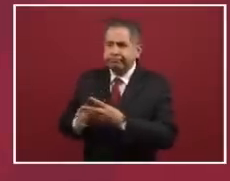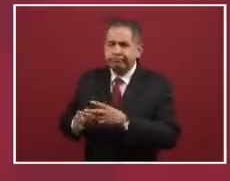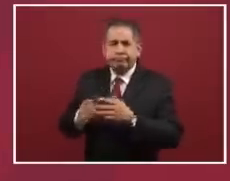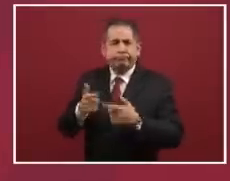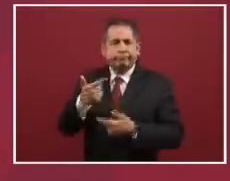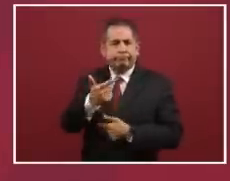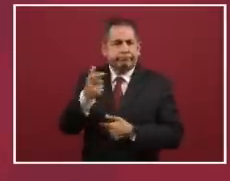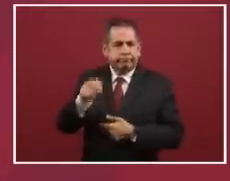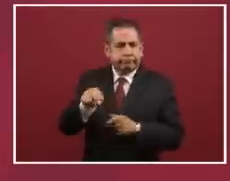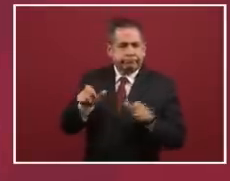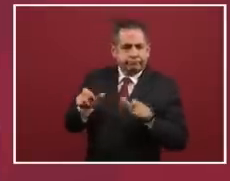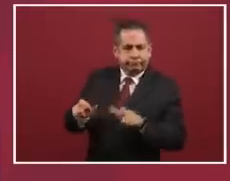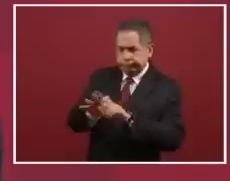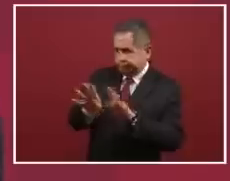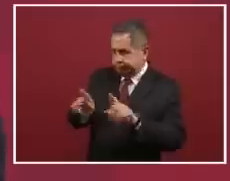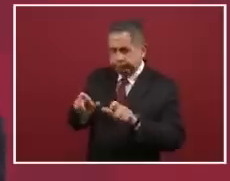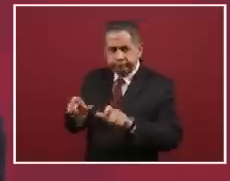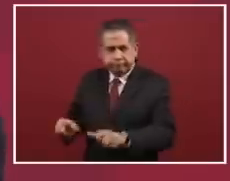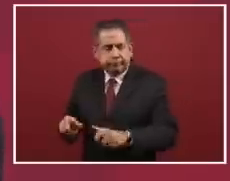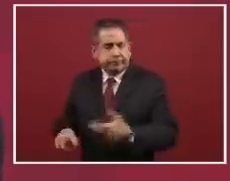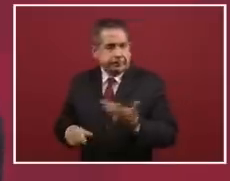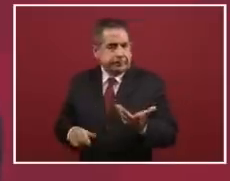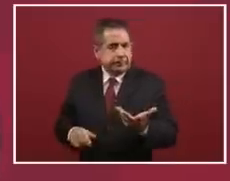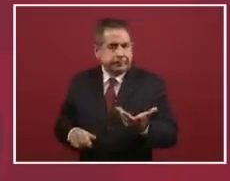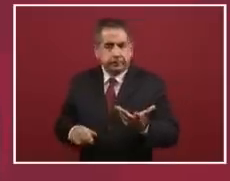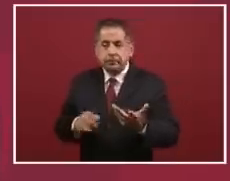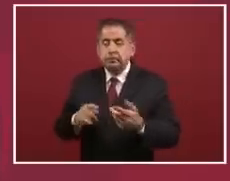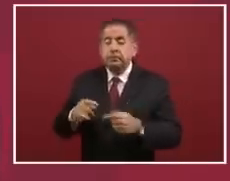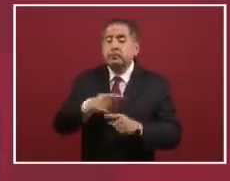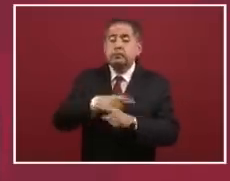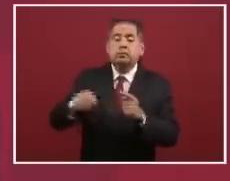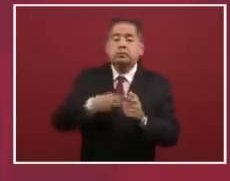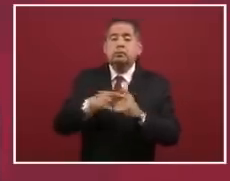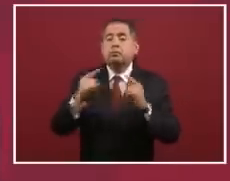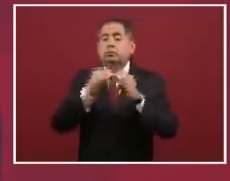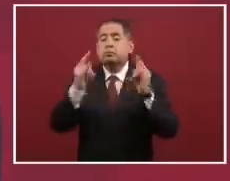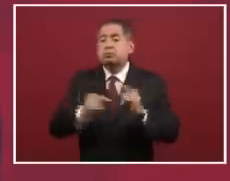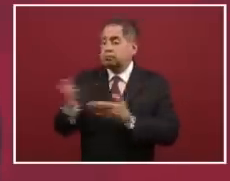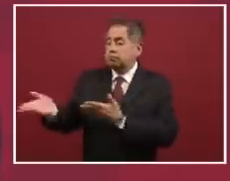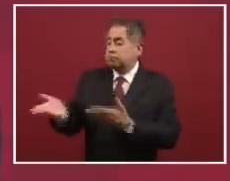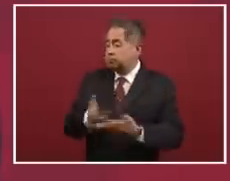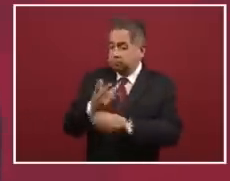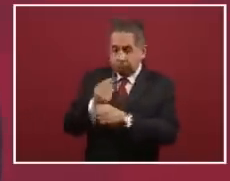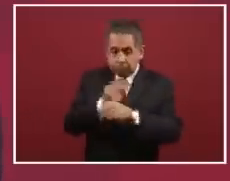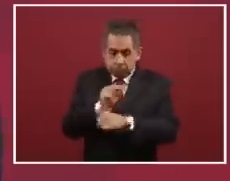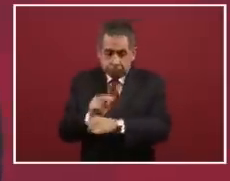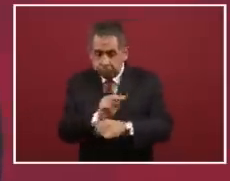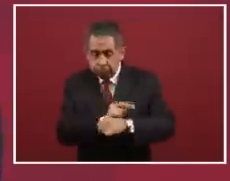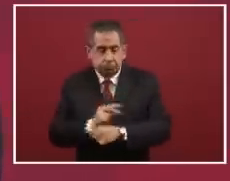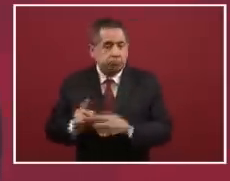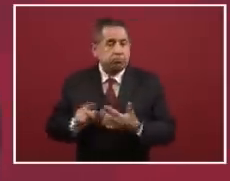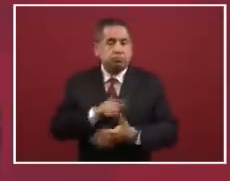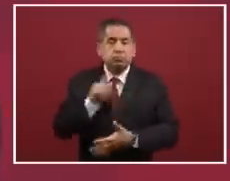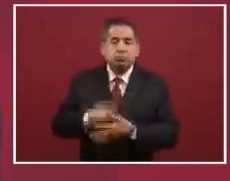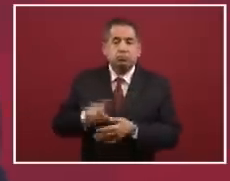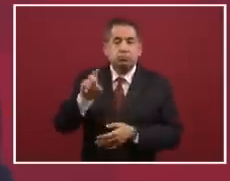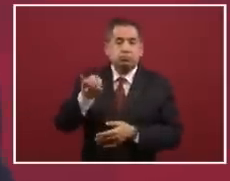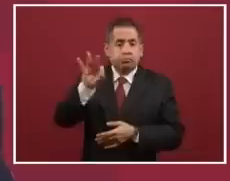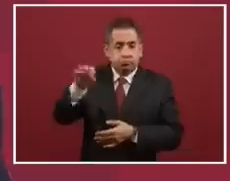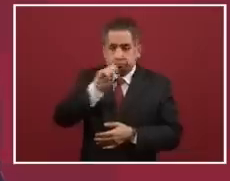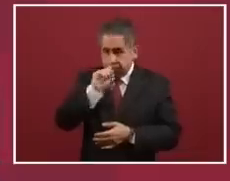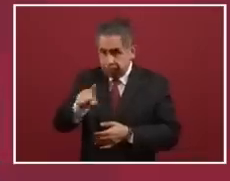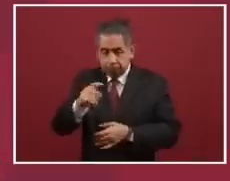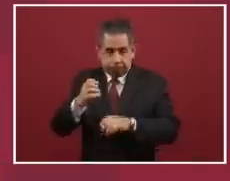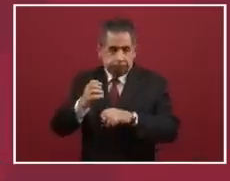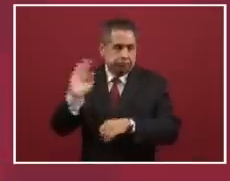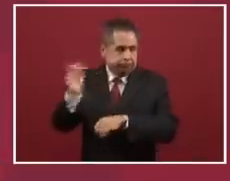Guardia Nacional, tenemos que intervenir los albergues, va a participar el desarrollo integral de la familia a nivel nacional, a nivel estatal,